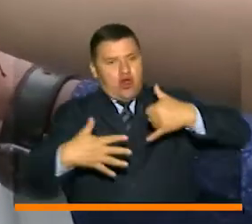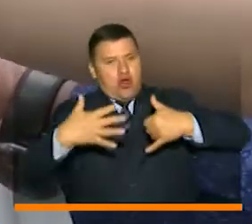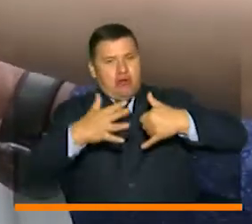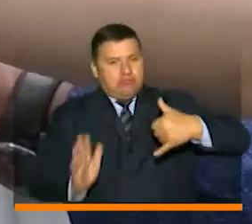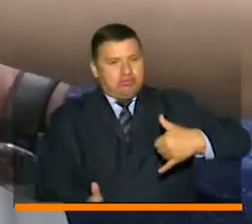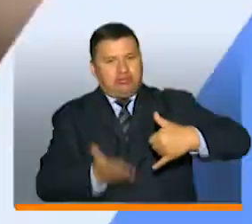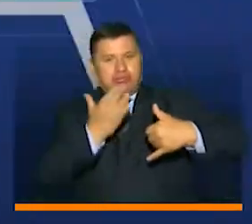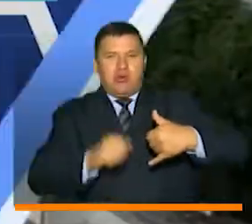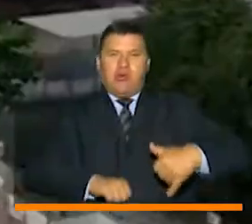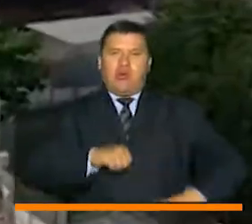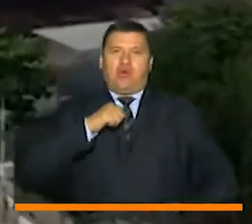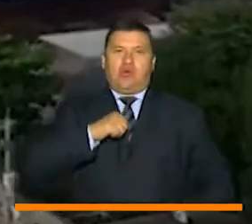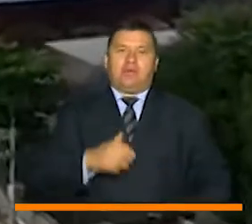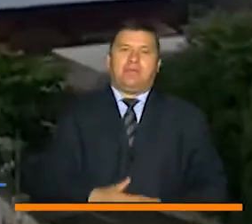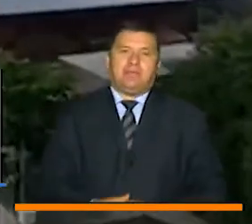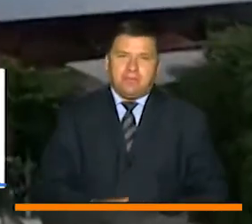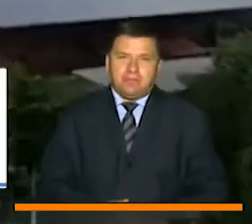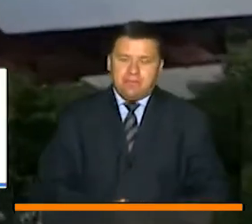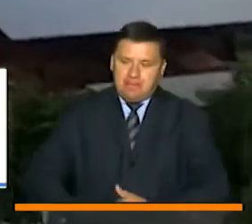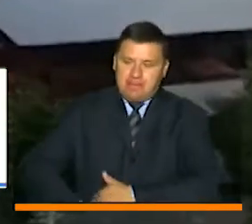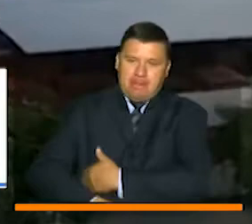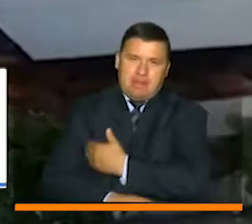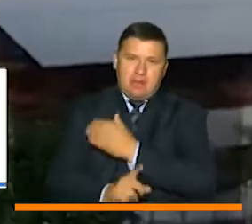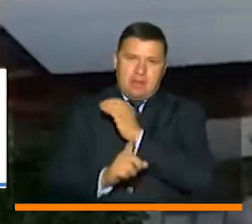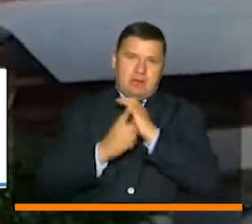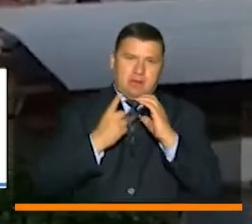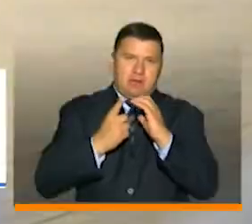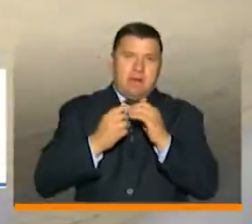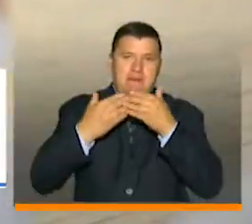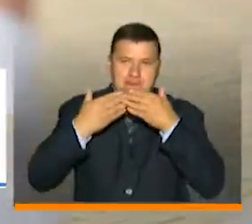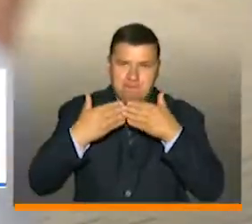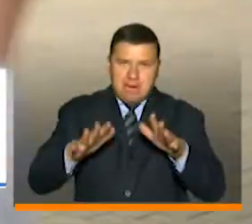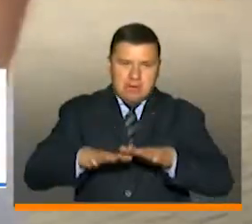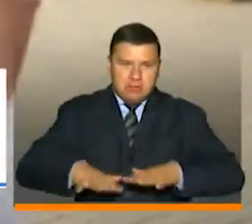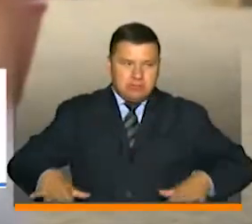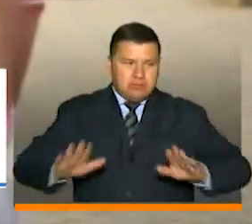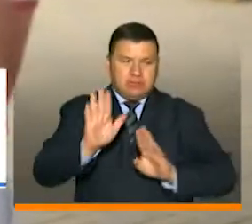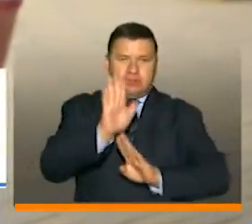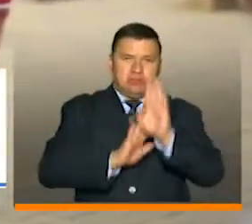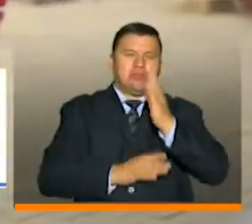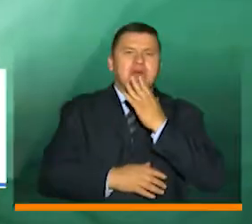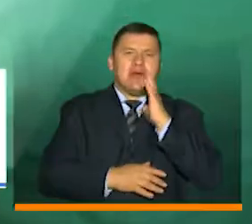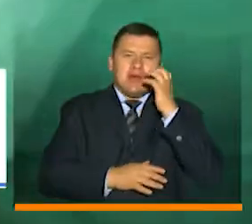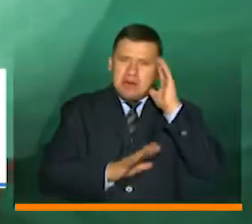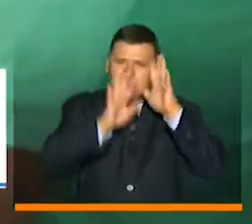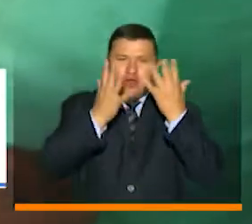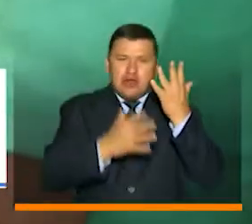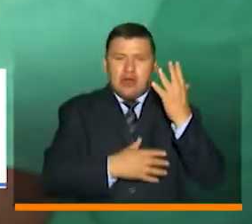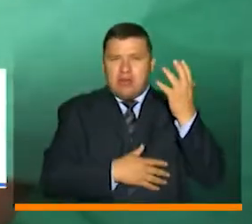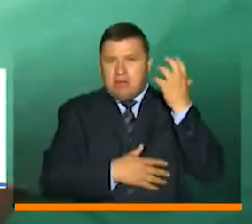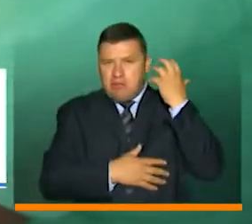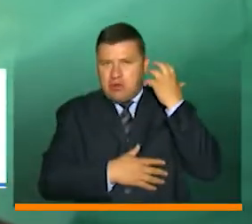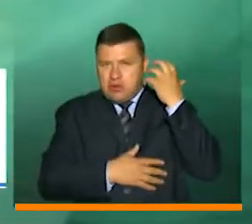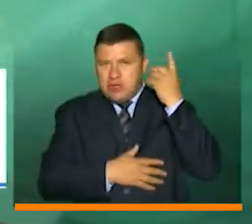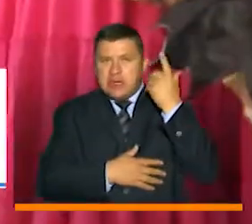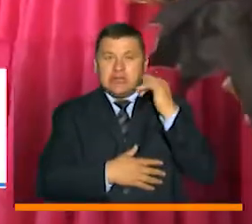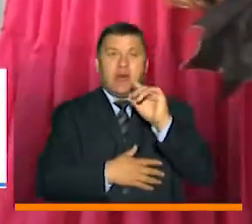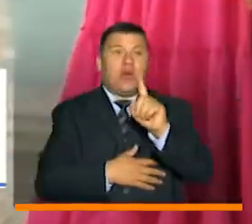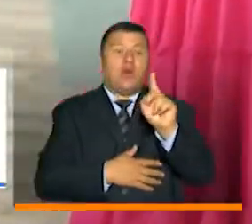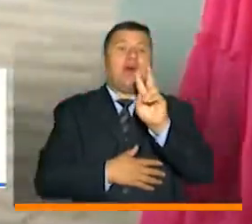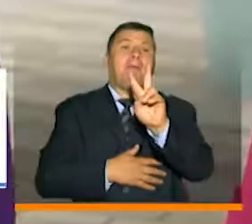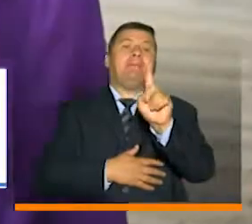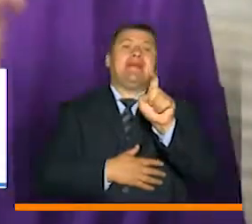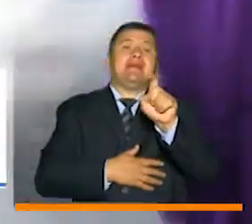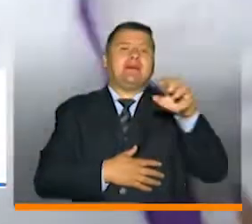visibilizarla con todo el orgullo. El Ministerio de Cultura inaugura Área de Desarrollo Naranja en Montería. Ya son 26